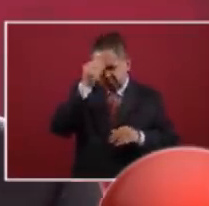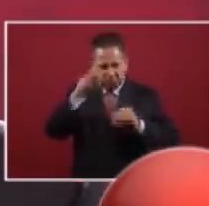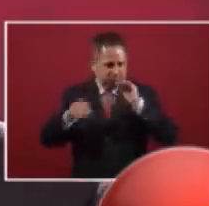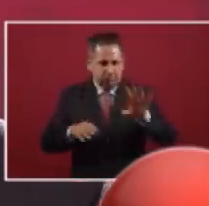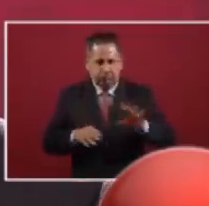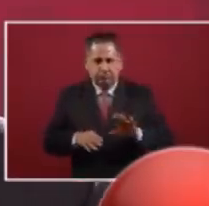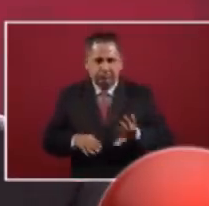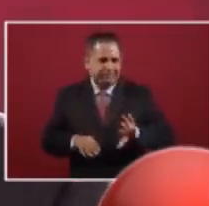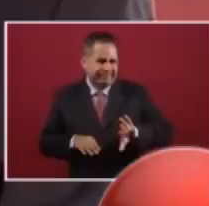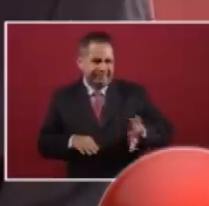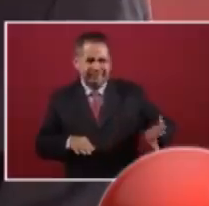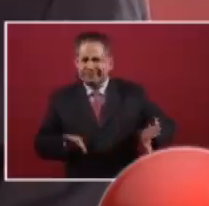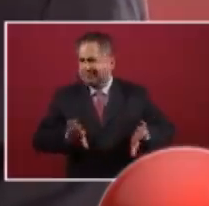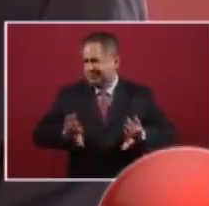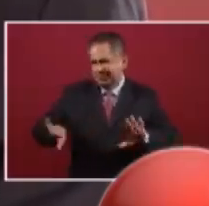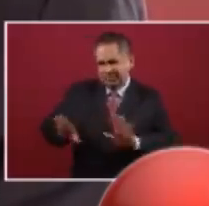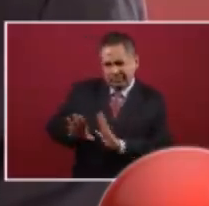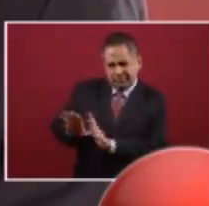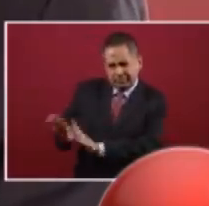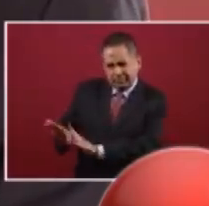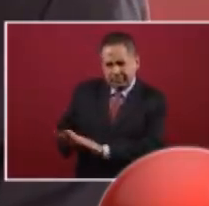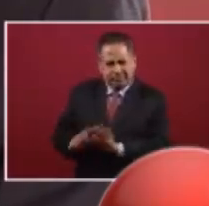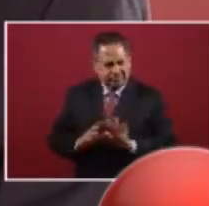los aíslen